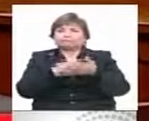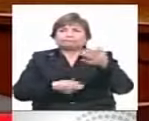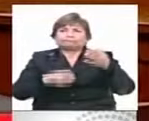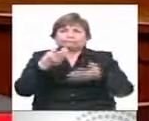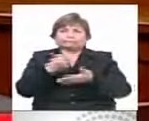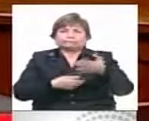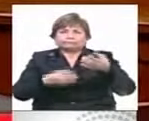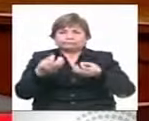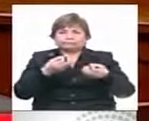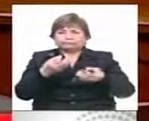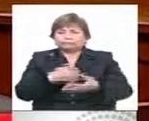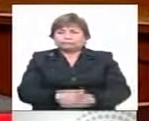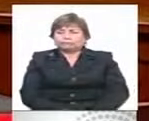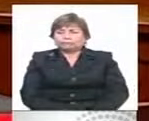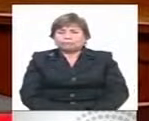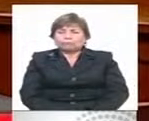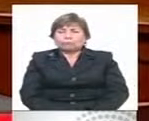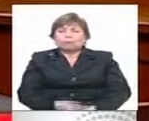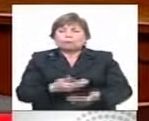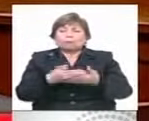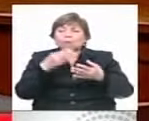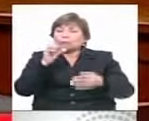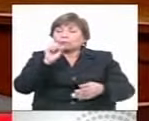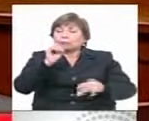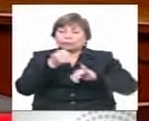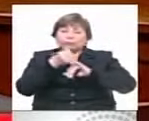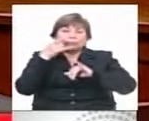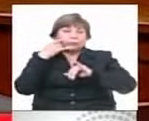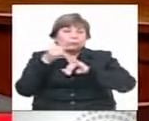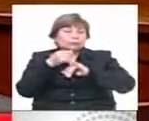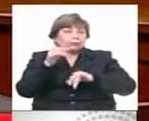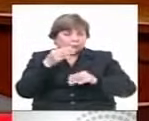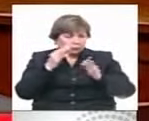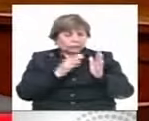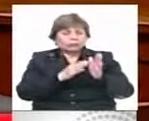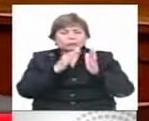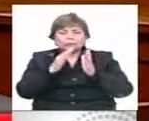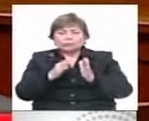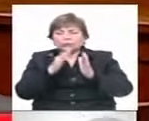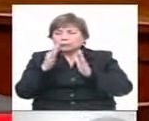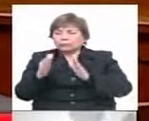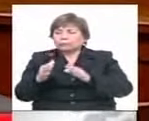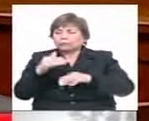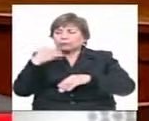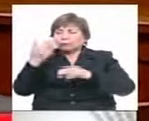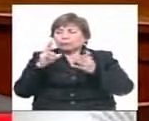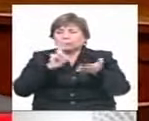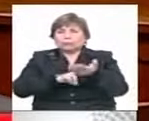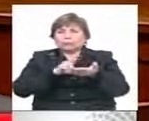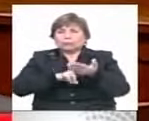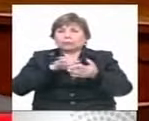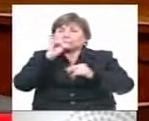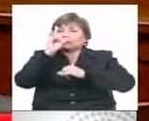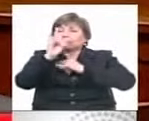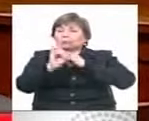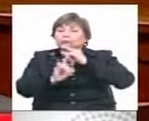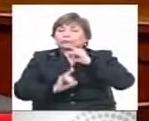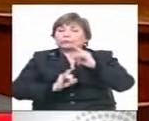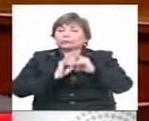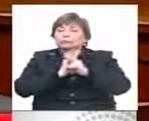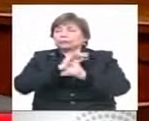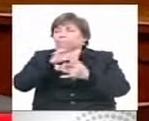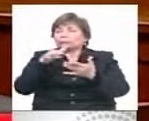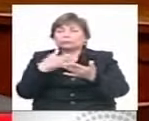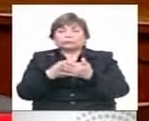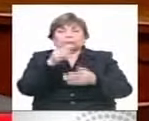o lugar de residencia. El SIS progresivamente se convertirá en el seguro universal de salud de todas